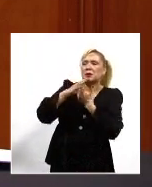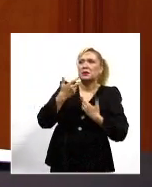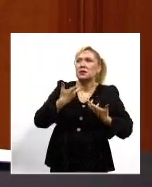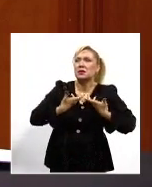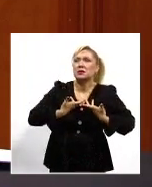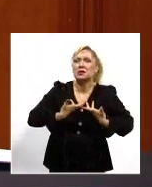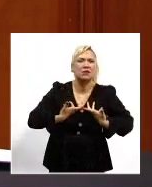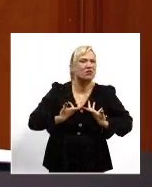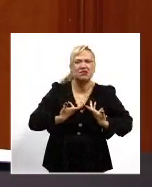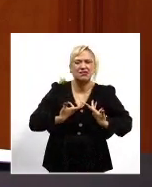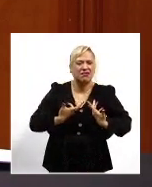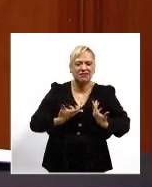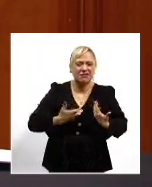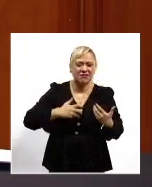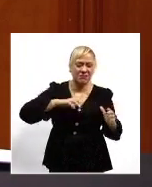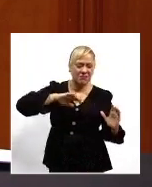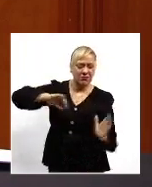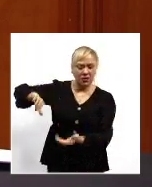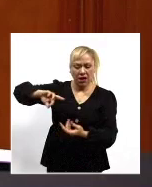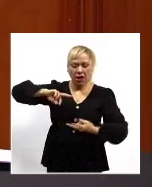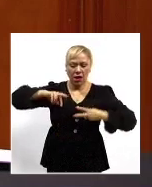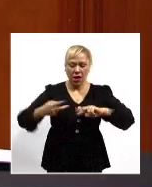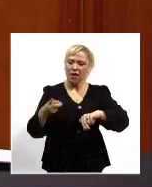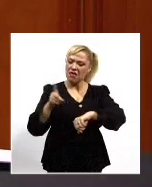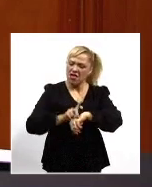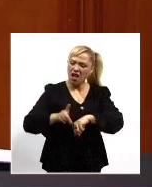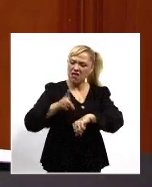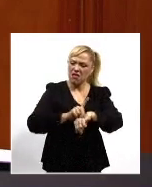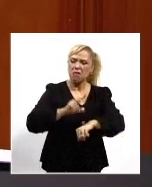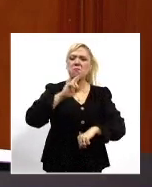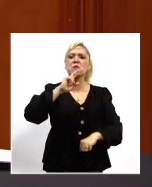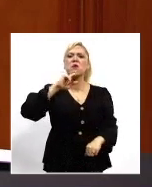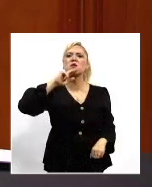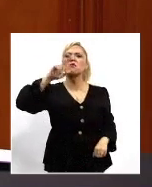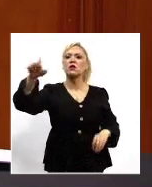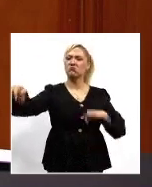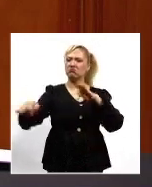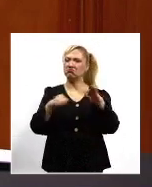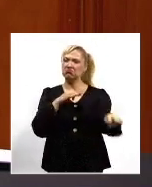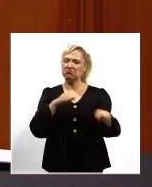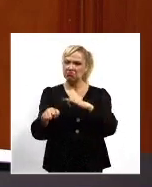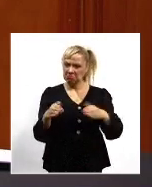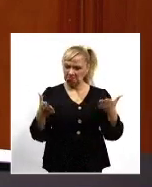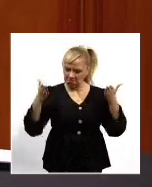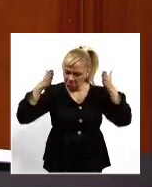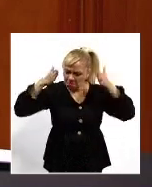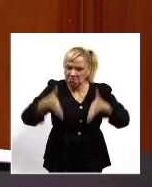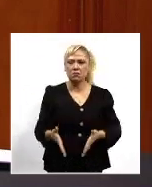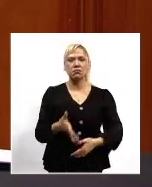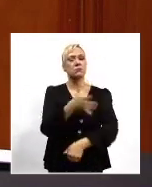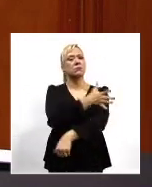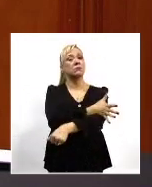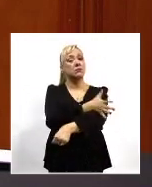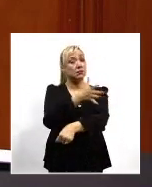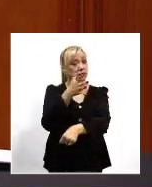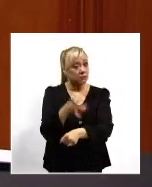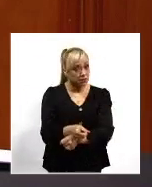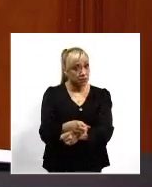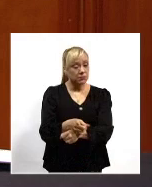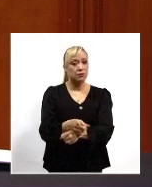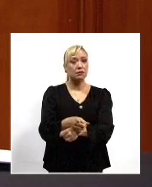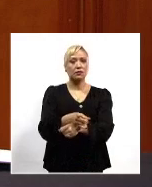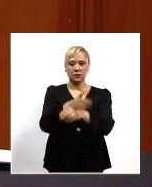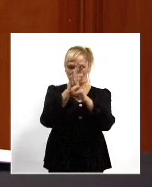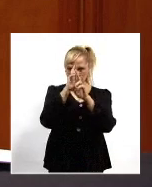realizar cada día mejor nuestra labor con honestidad